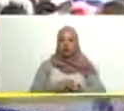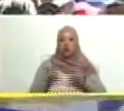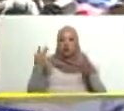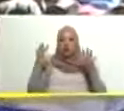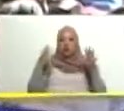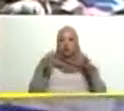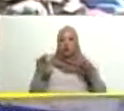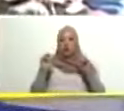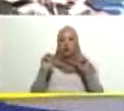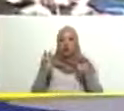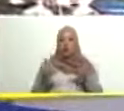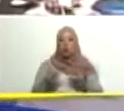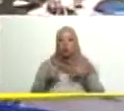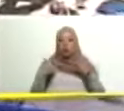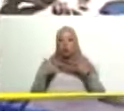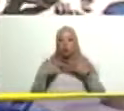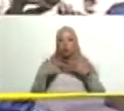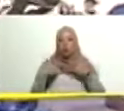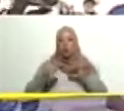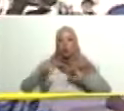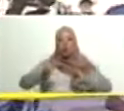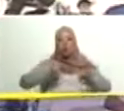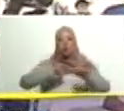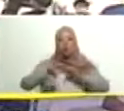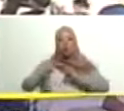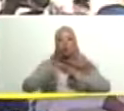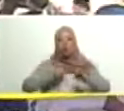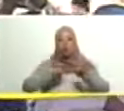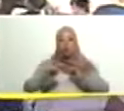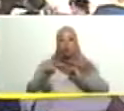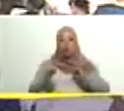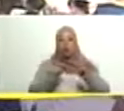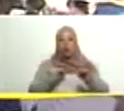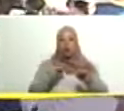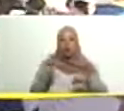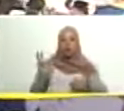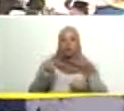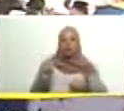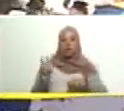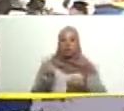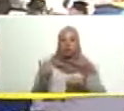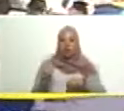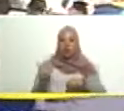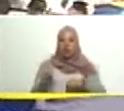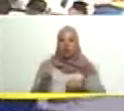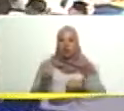En octavo lugar, los movimientos de clase media venezolana.